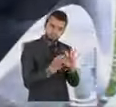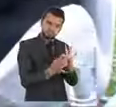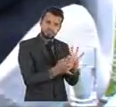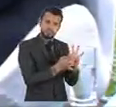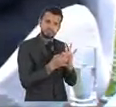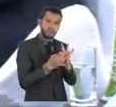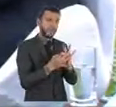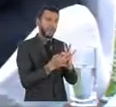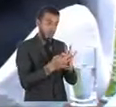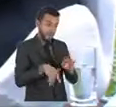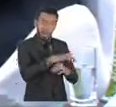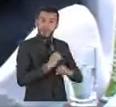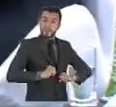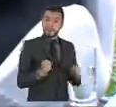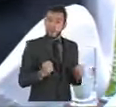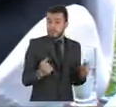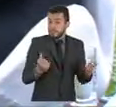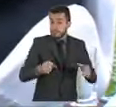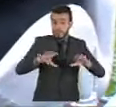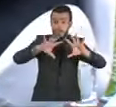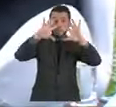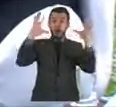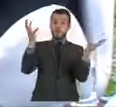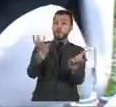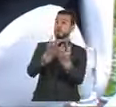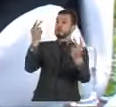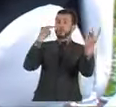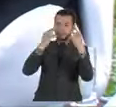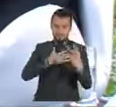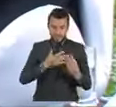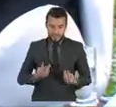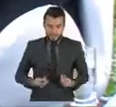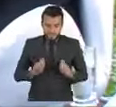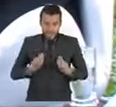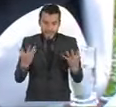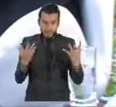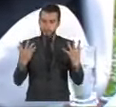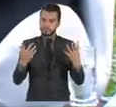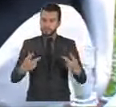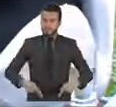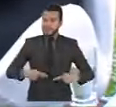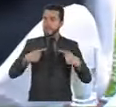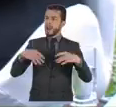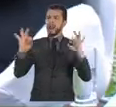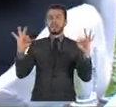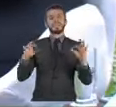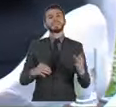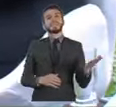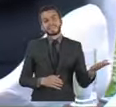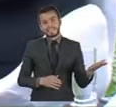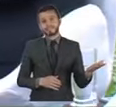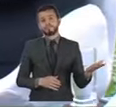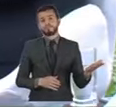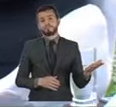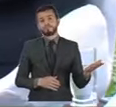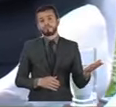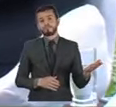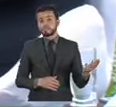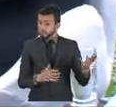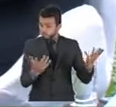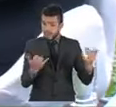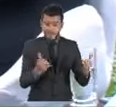Ser una de las ciudades del mundo con mejor calidad de vida. Para ello es importante no solo establecer un horizonte de